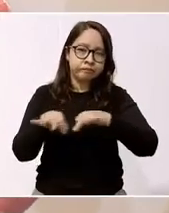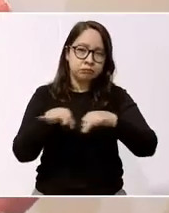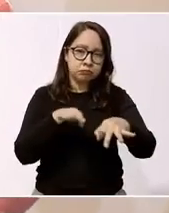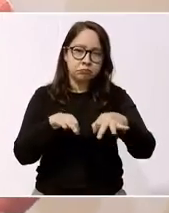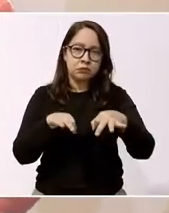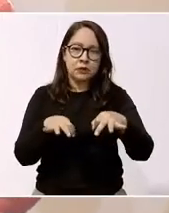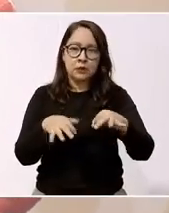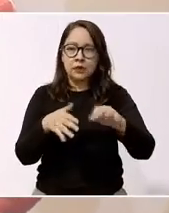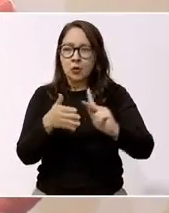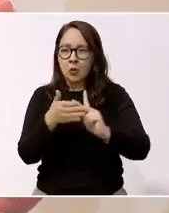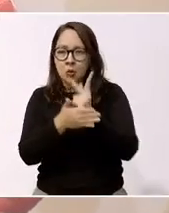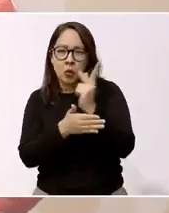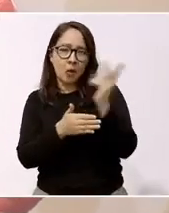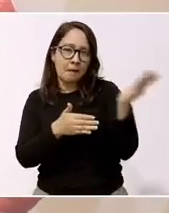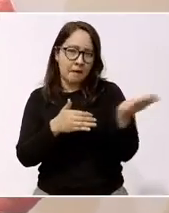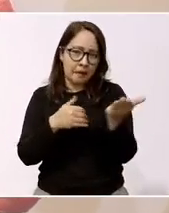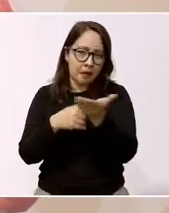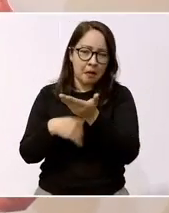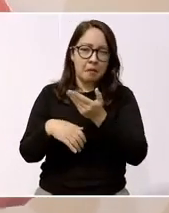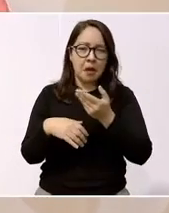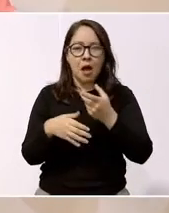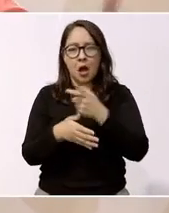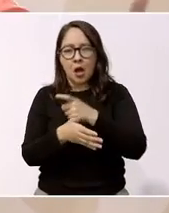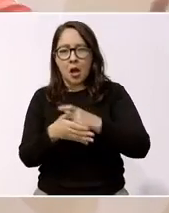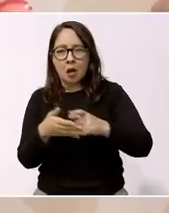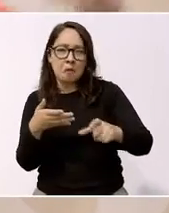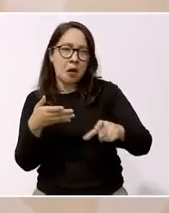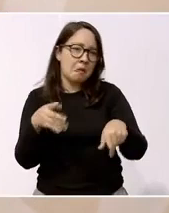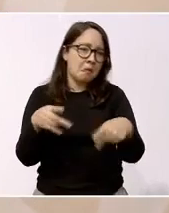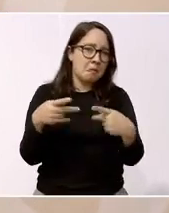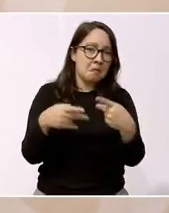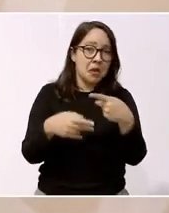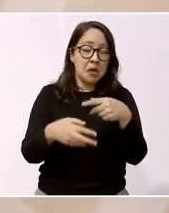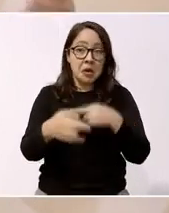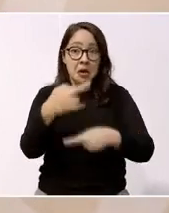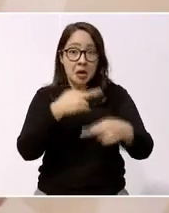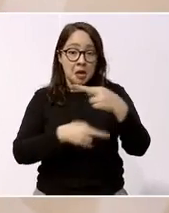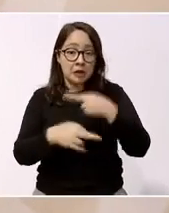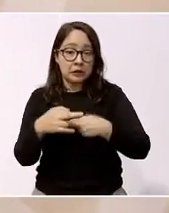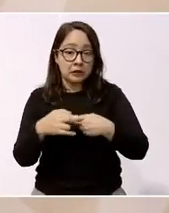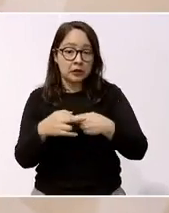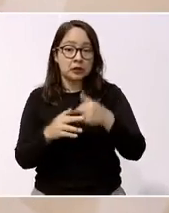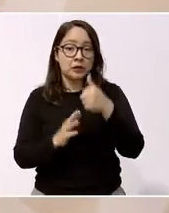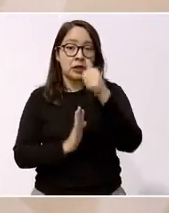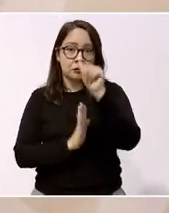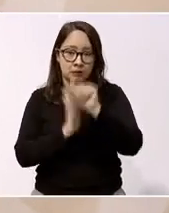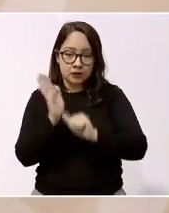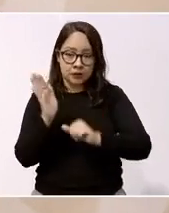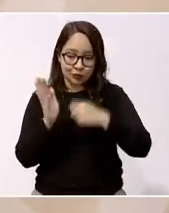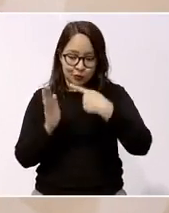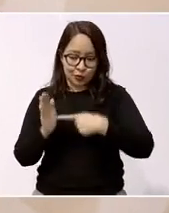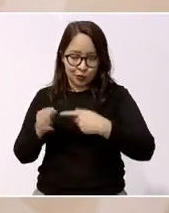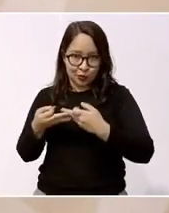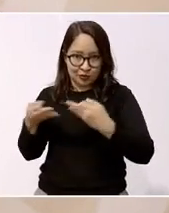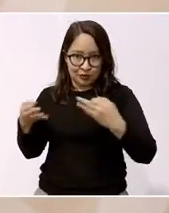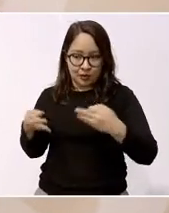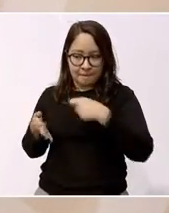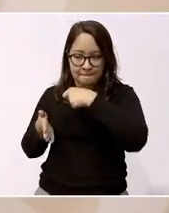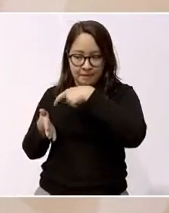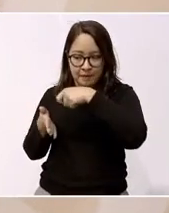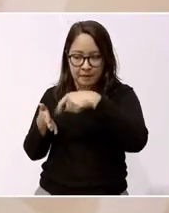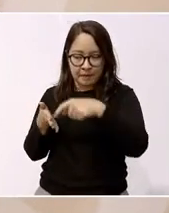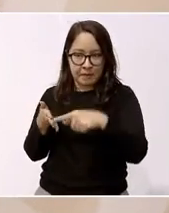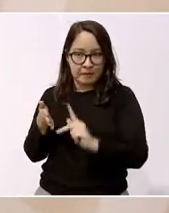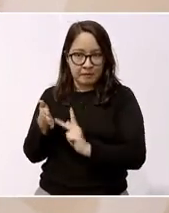en la agricultura comercial, pero regresan 6 meses para sembrar su tierra y tener